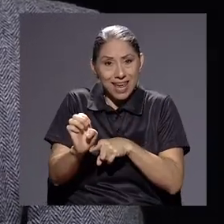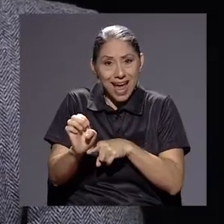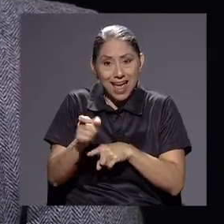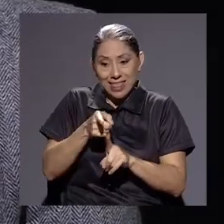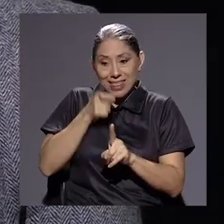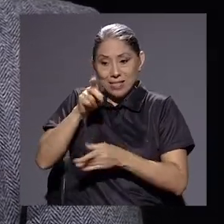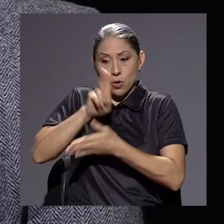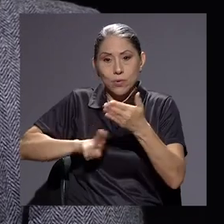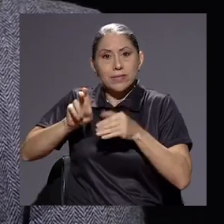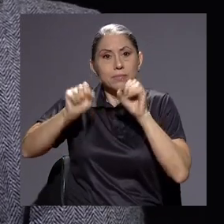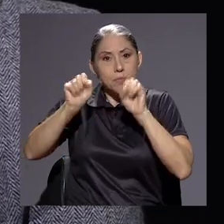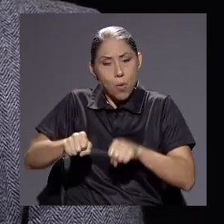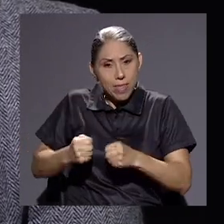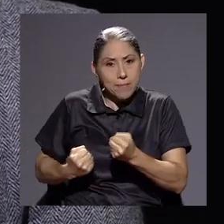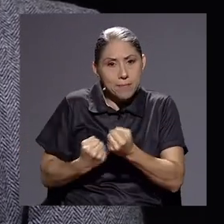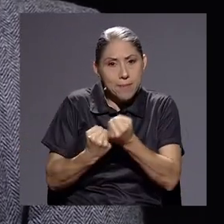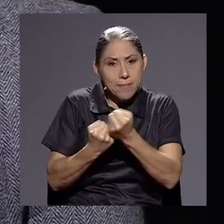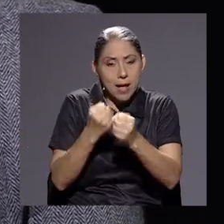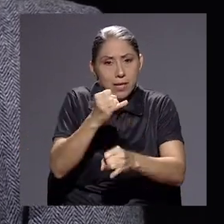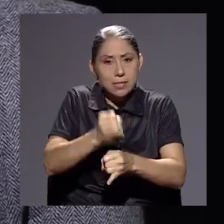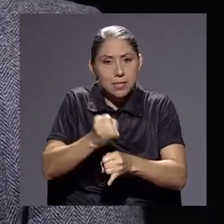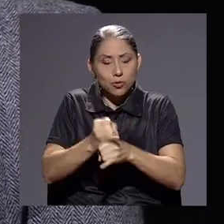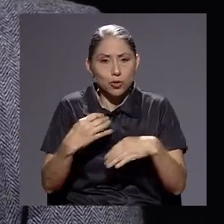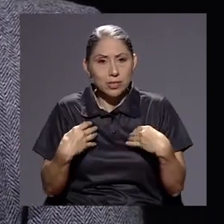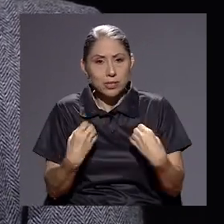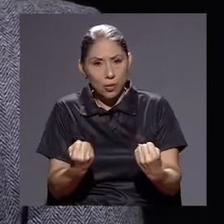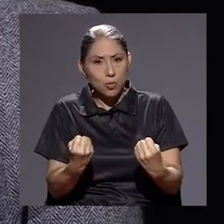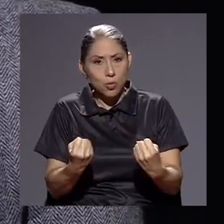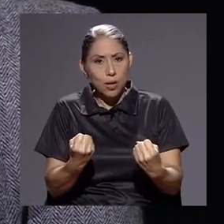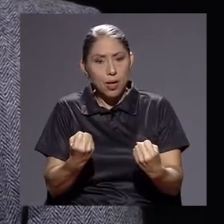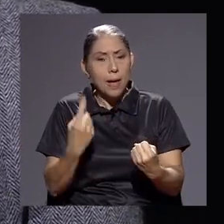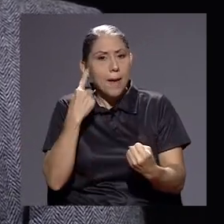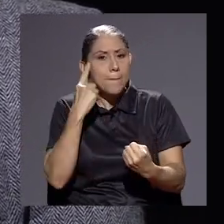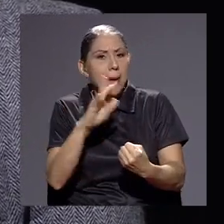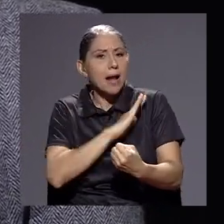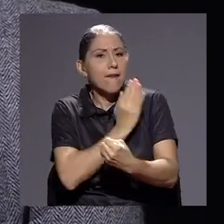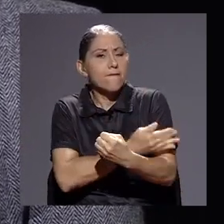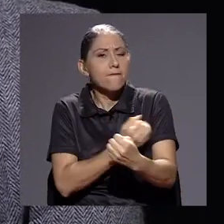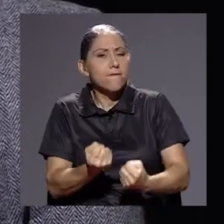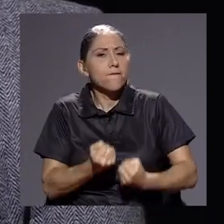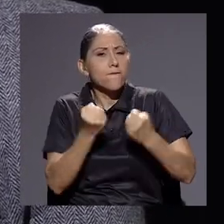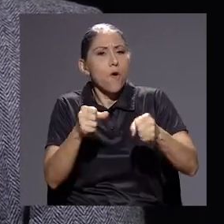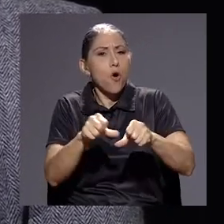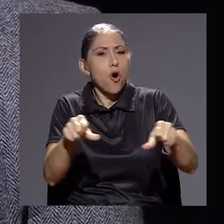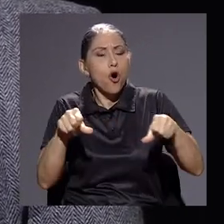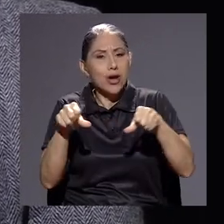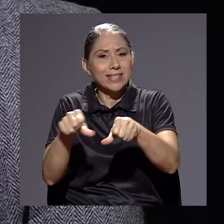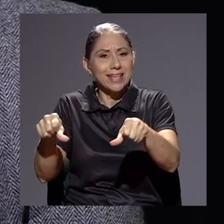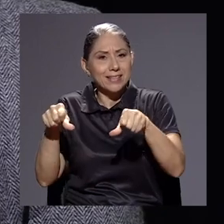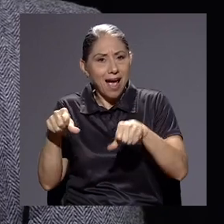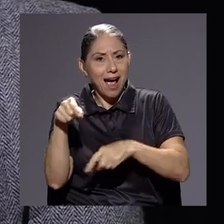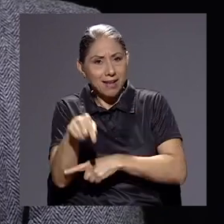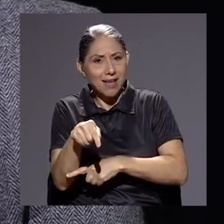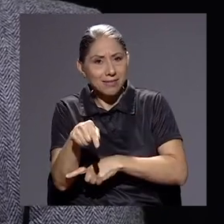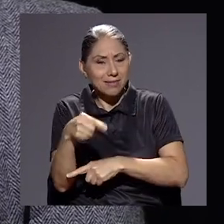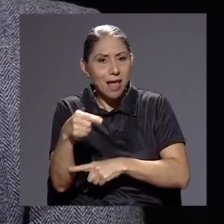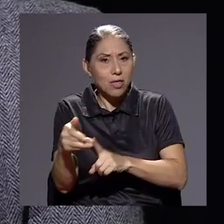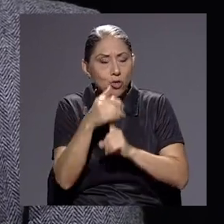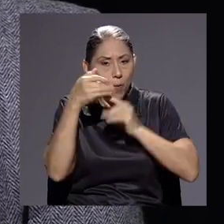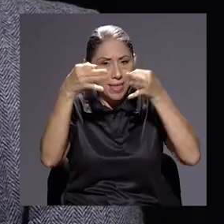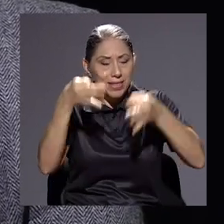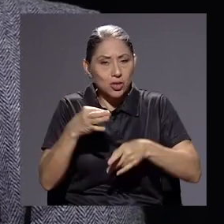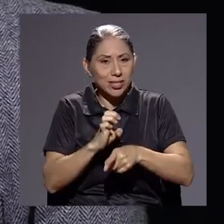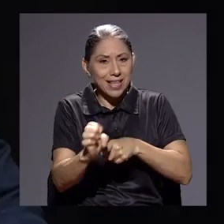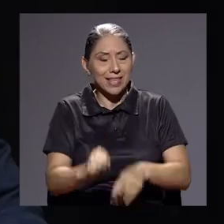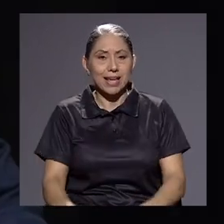la academia a las instituciones de salud para fortalecer esas áreas de toma de